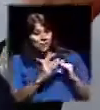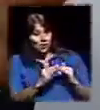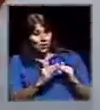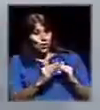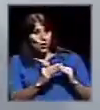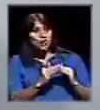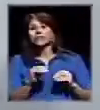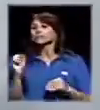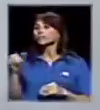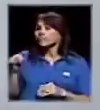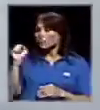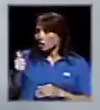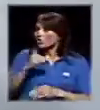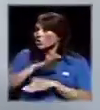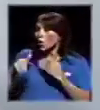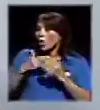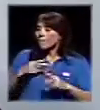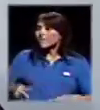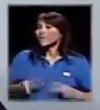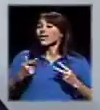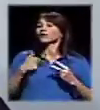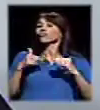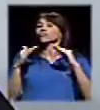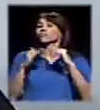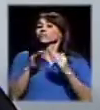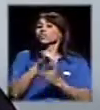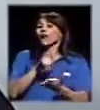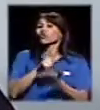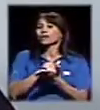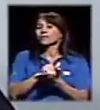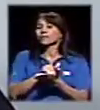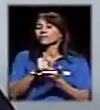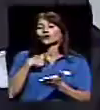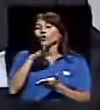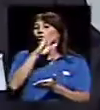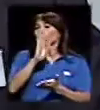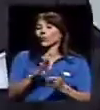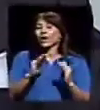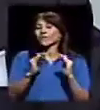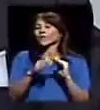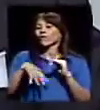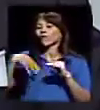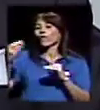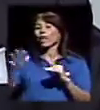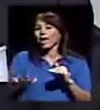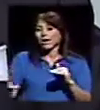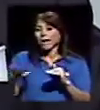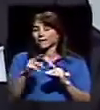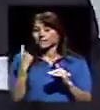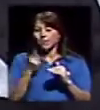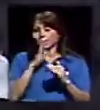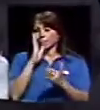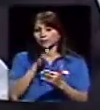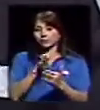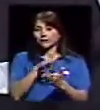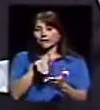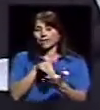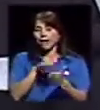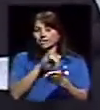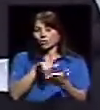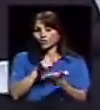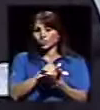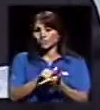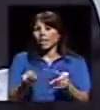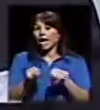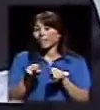vida he vivido en San José, claro. Nunca he vivido fuera de San José, ajá, fuera del cantón central de San José, ¿verdad? Así es, ¿verdad? Y además tengo una